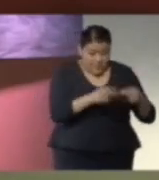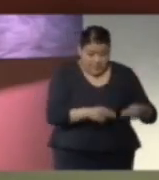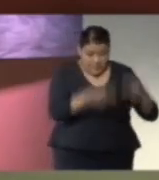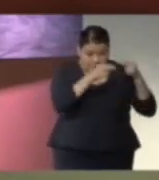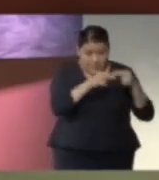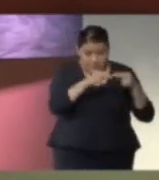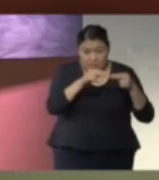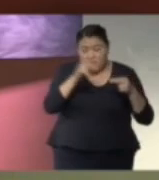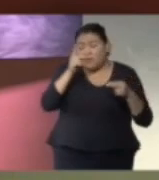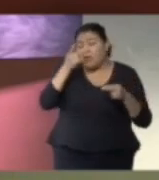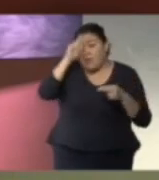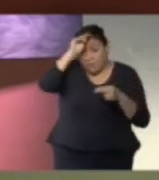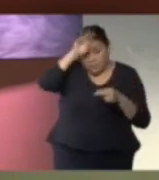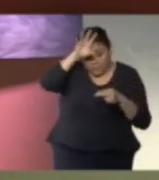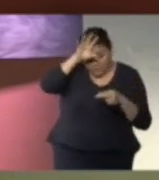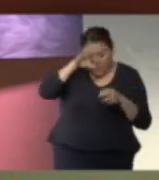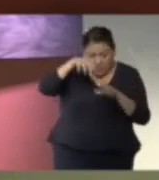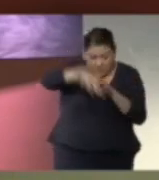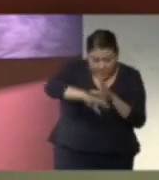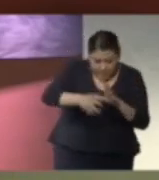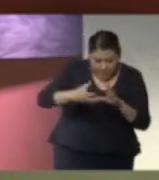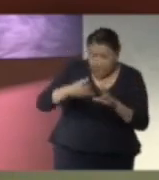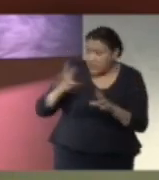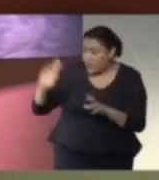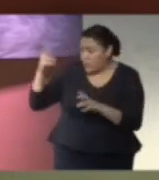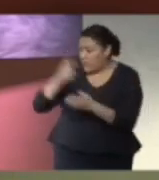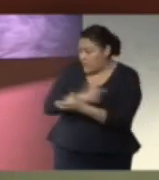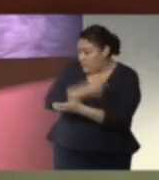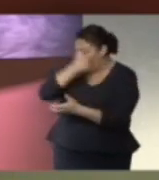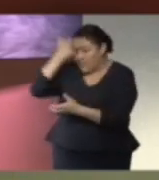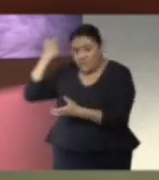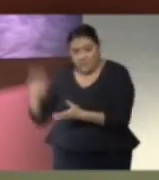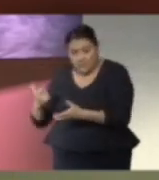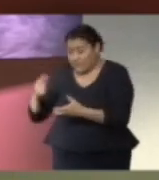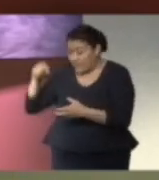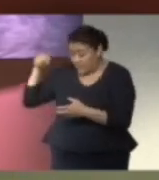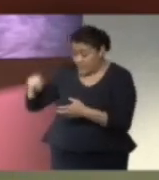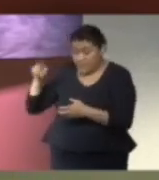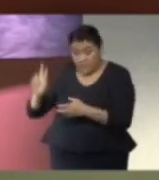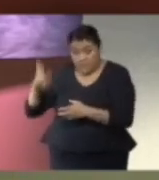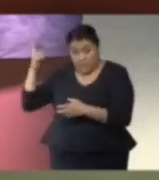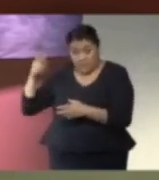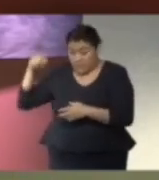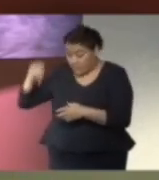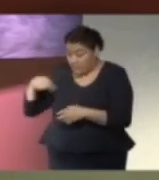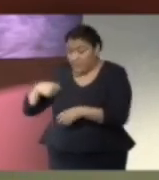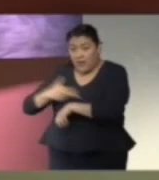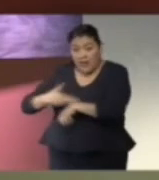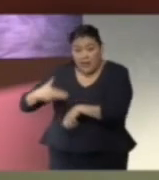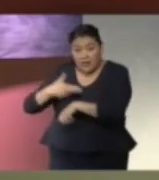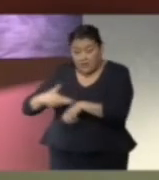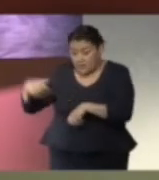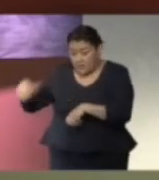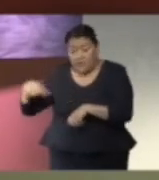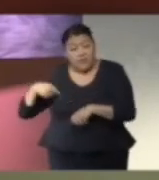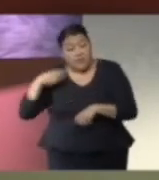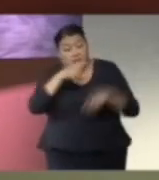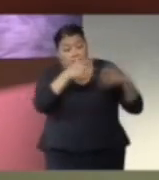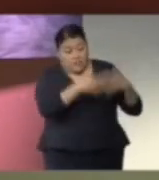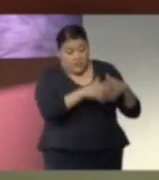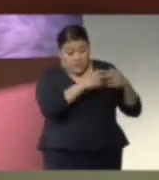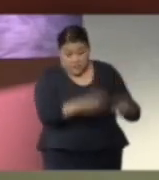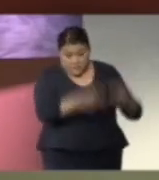a las universidades a través de la movilización de la comunidad universitaria, se ha logrado que esas empresas que por